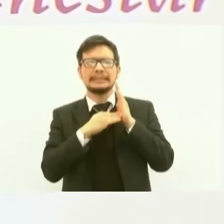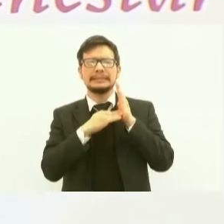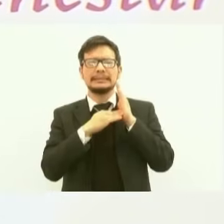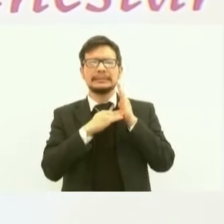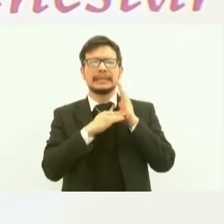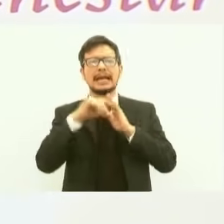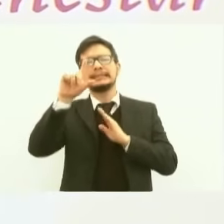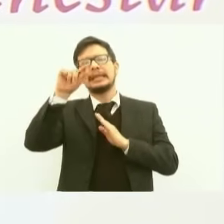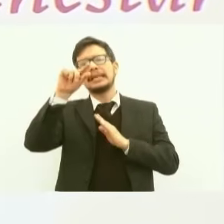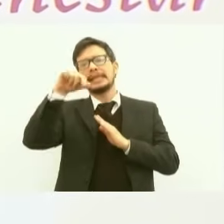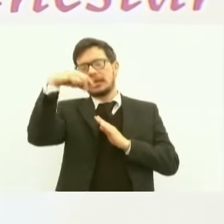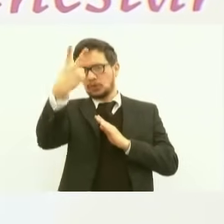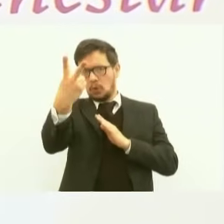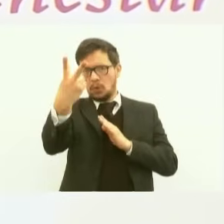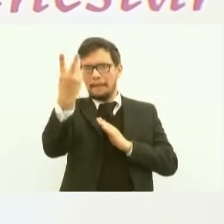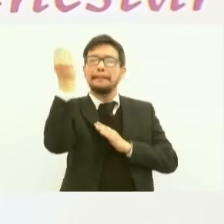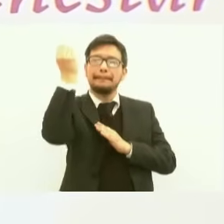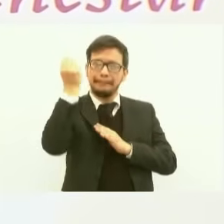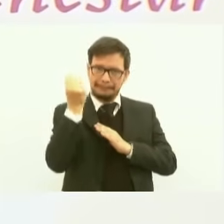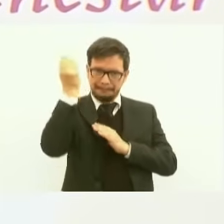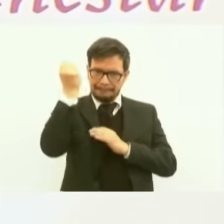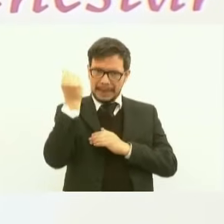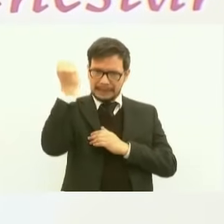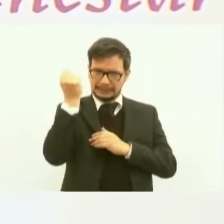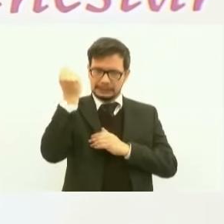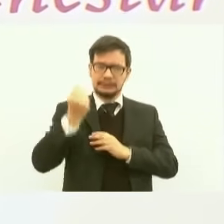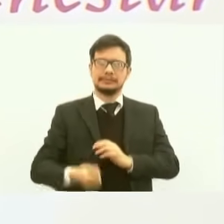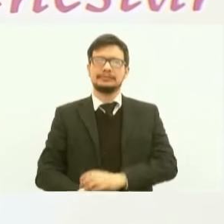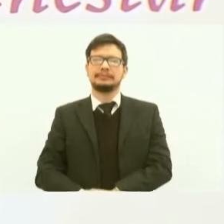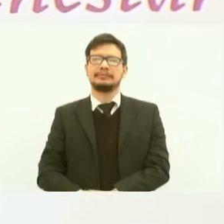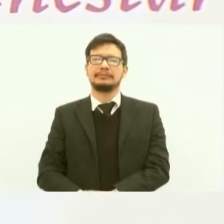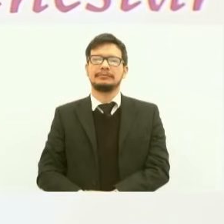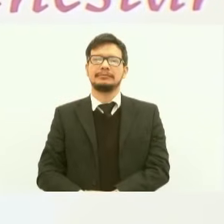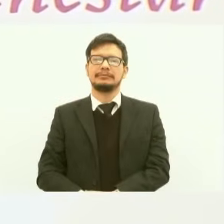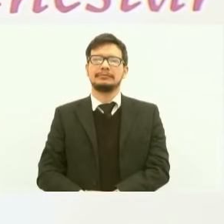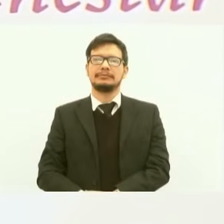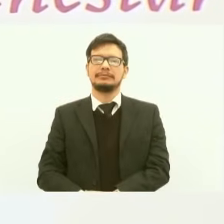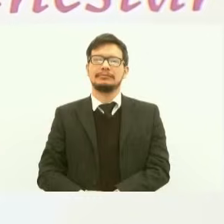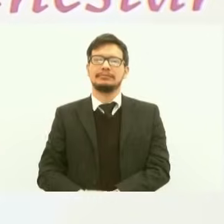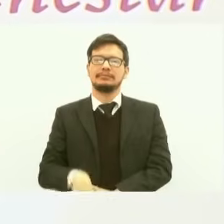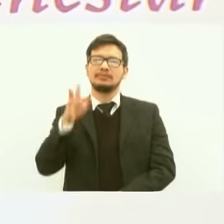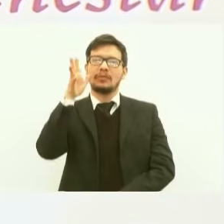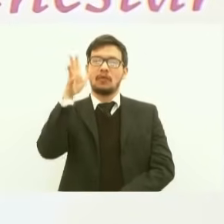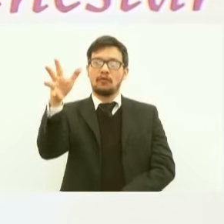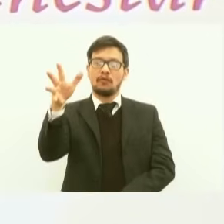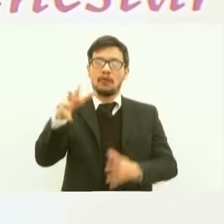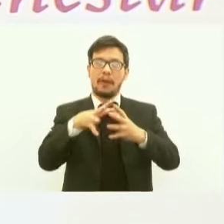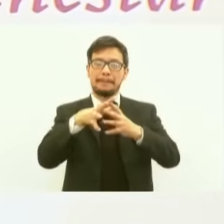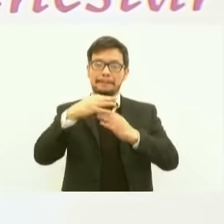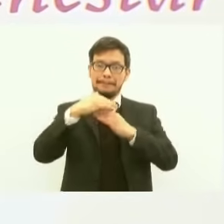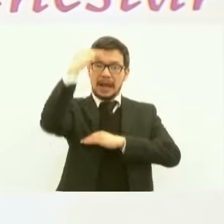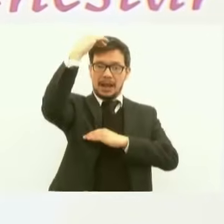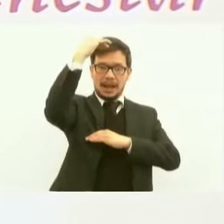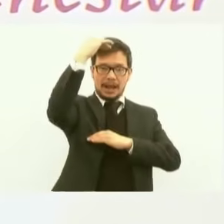87.072 becas. Se van a aumentar a